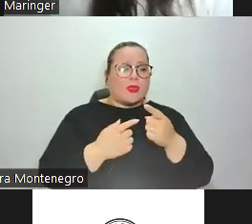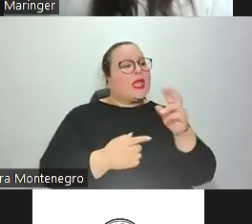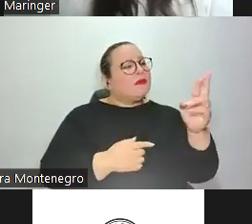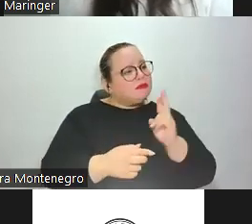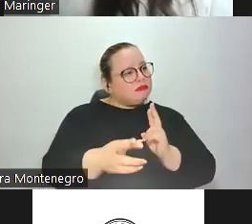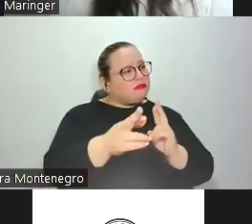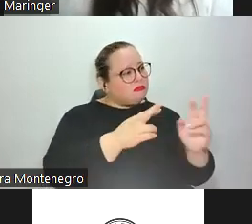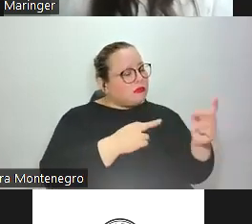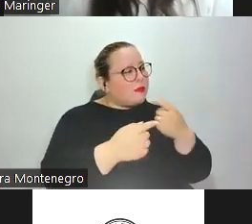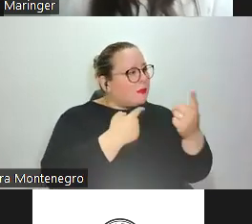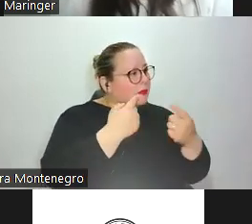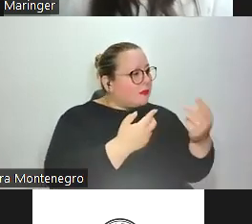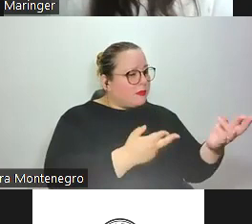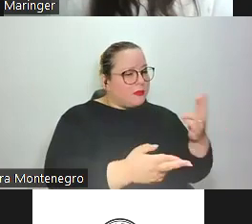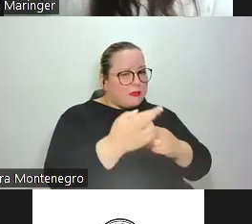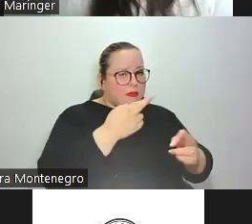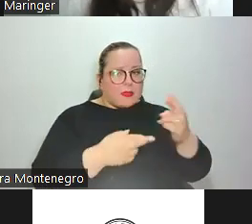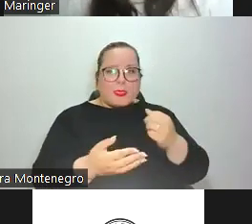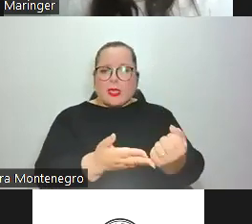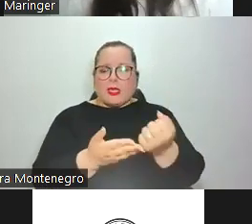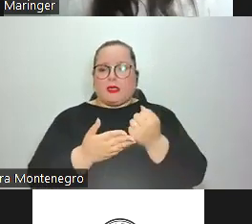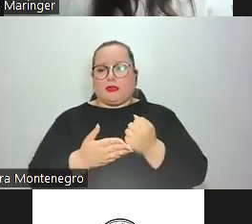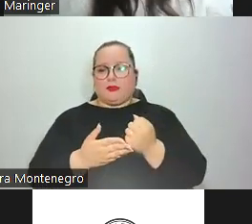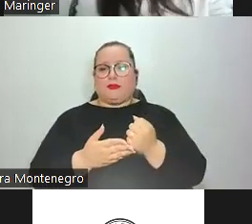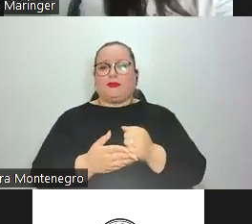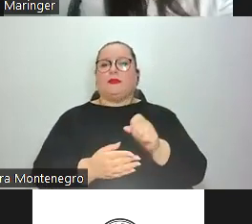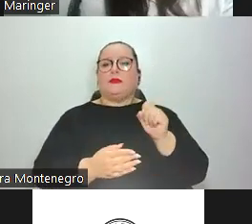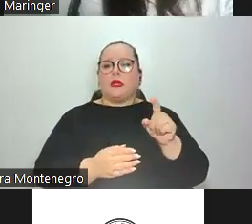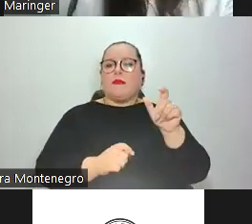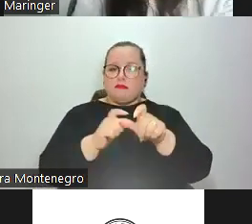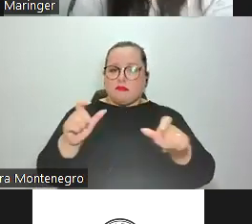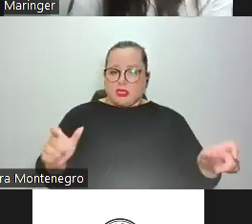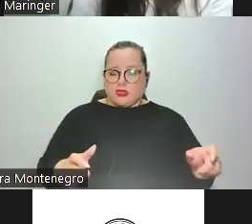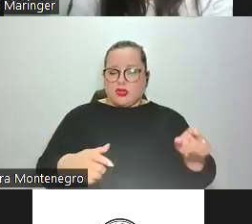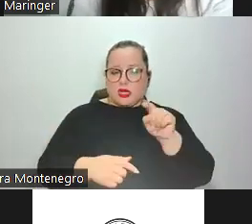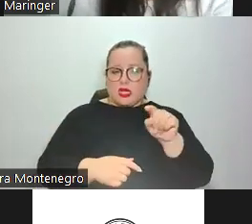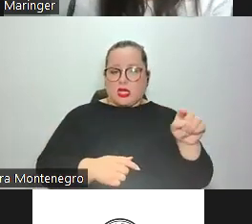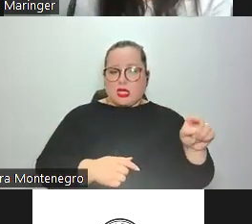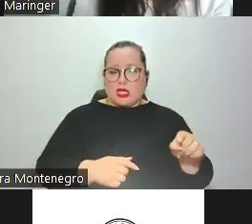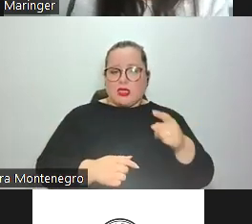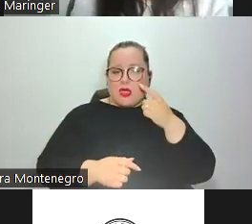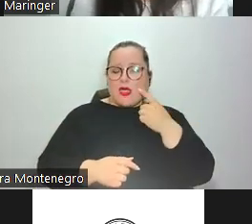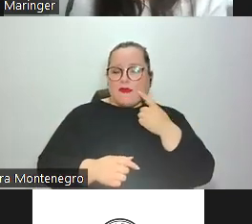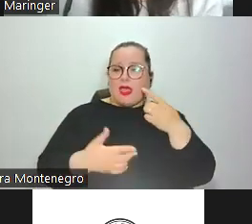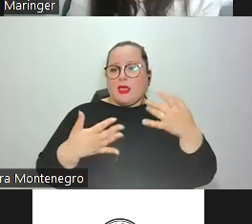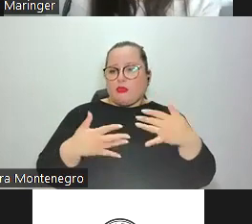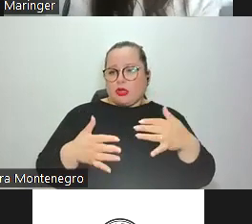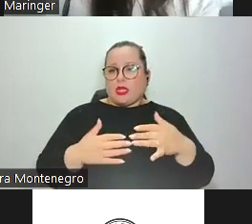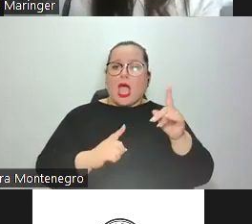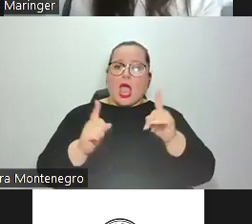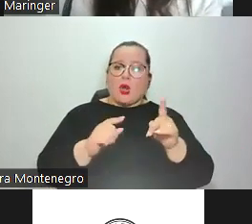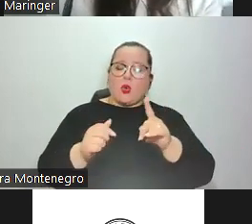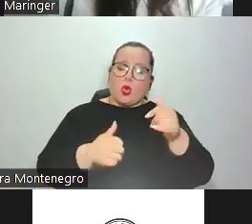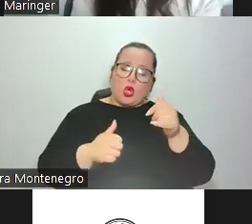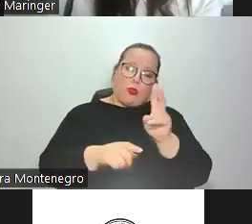es central y recurrir a personas relevantes. Hay profesores a veces